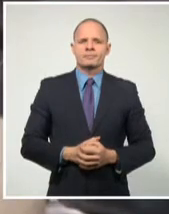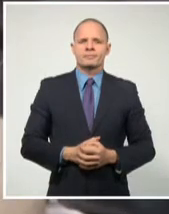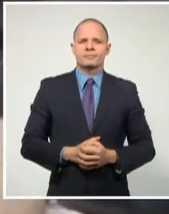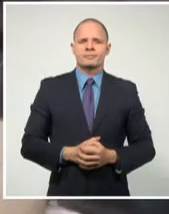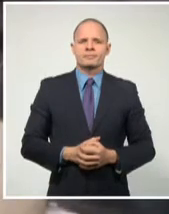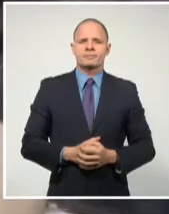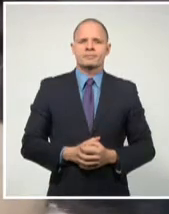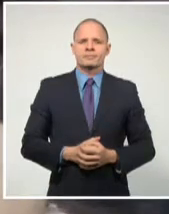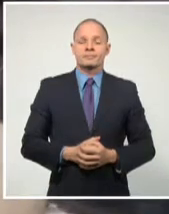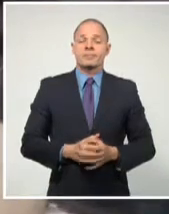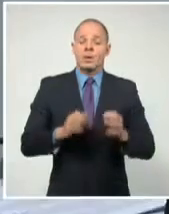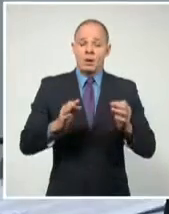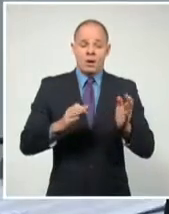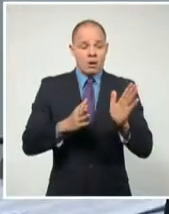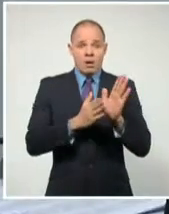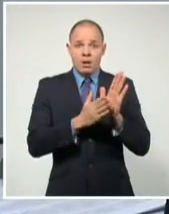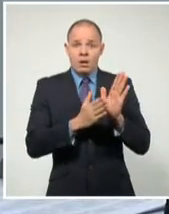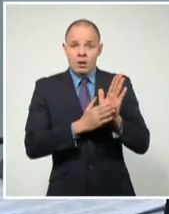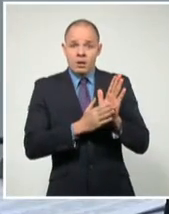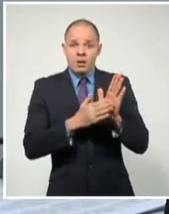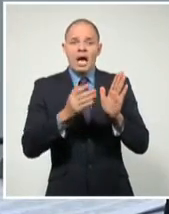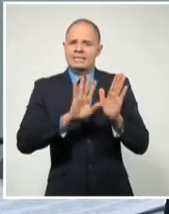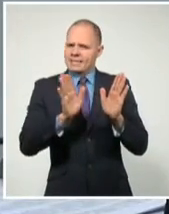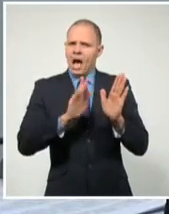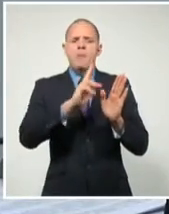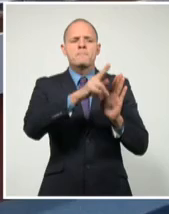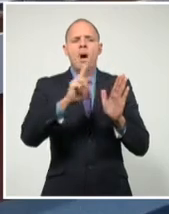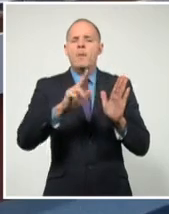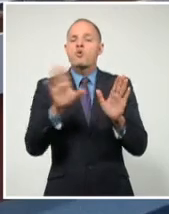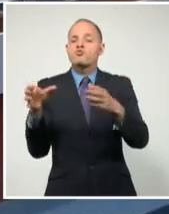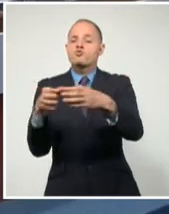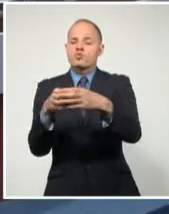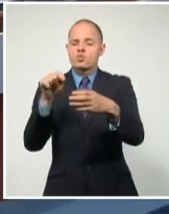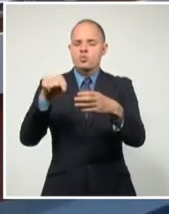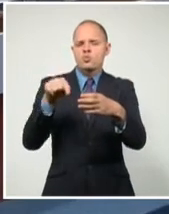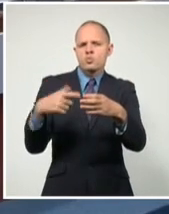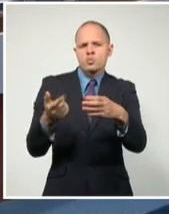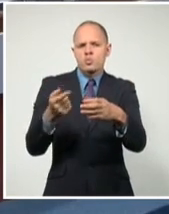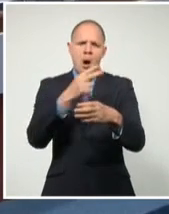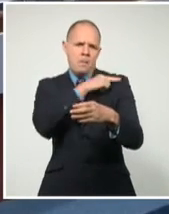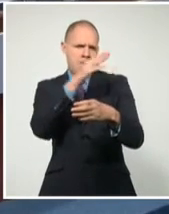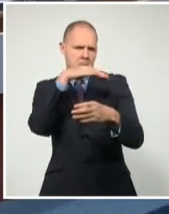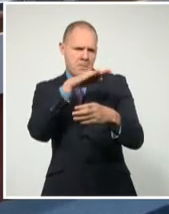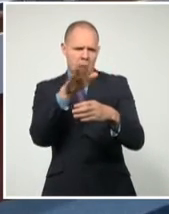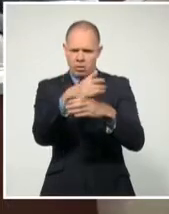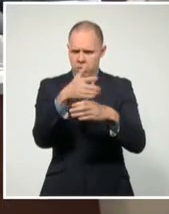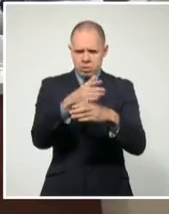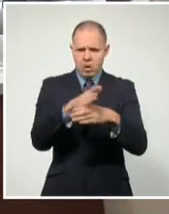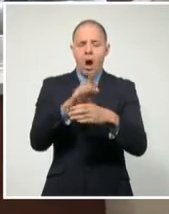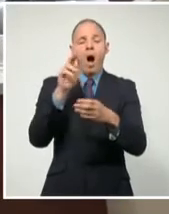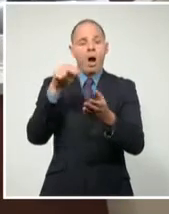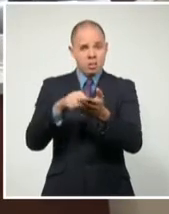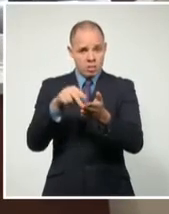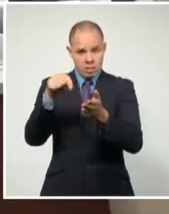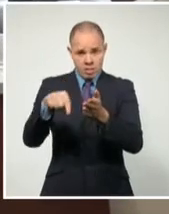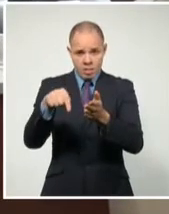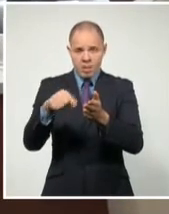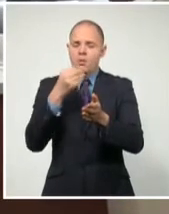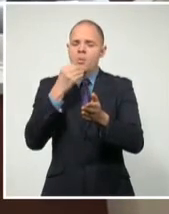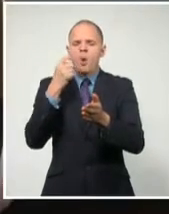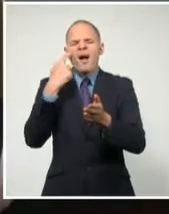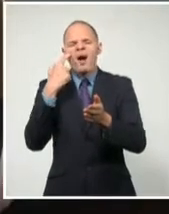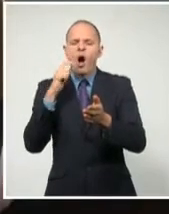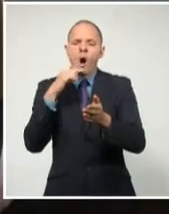garantizar la tarea se constituye un grupo temporal de trabajo integrado por varios ministros. El concepto fundamental es el